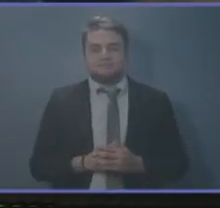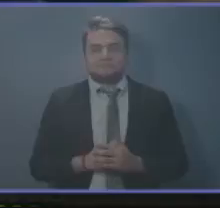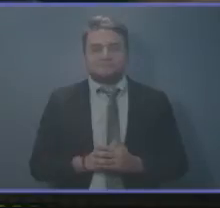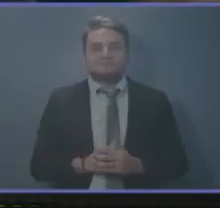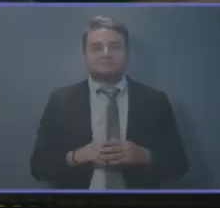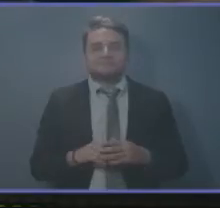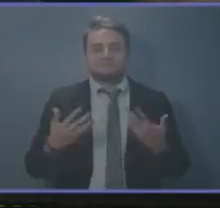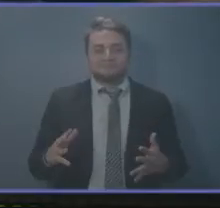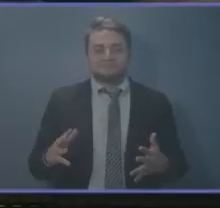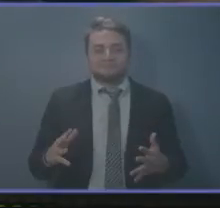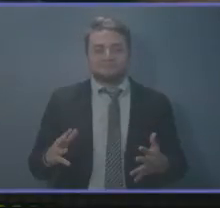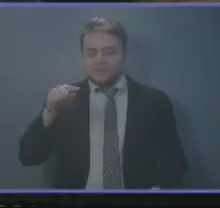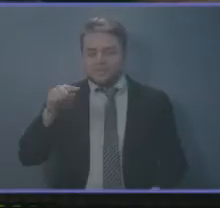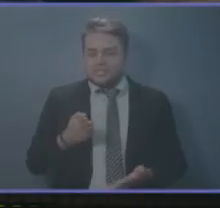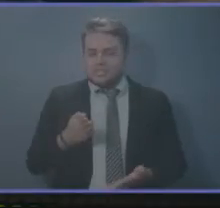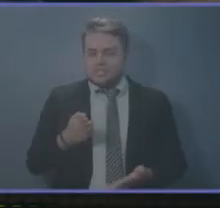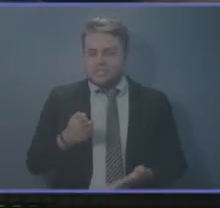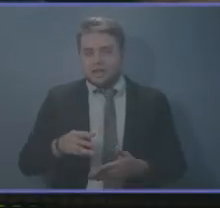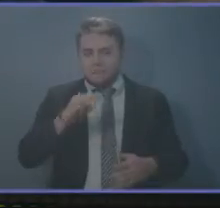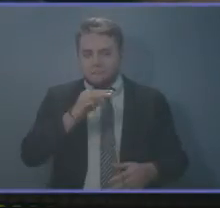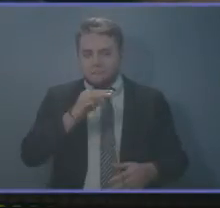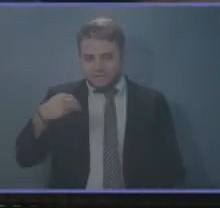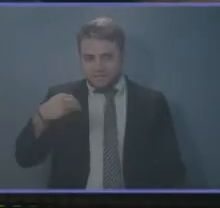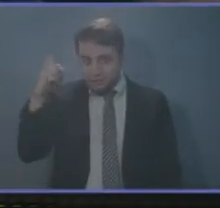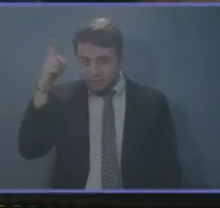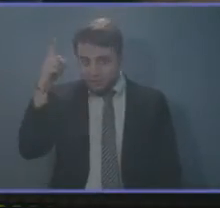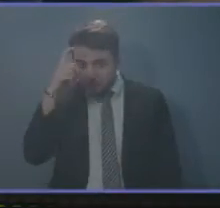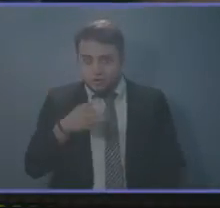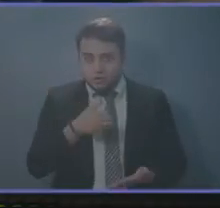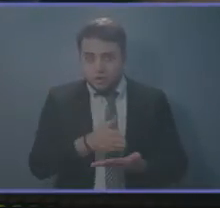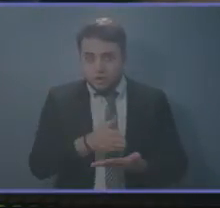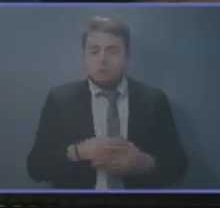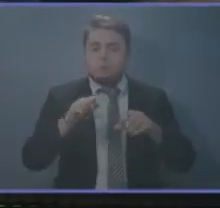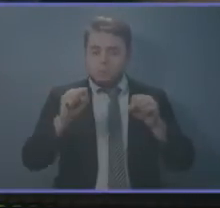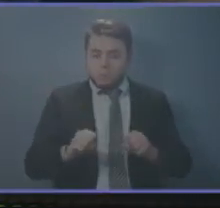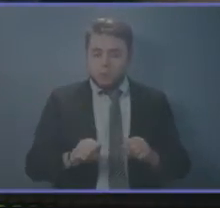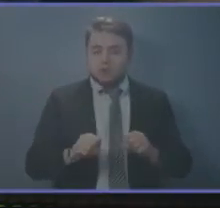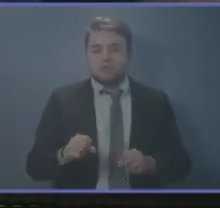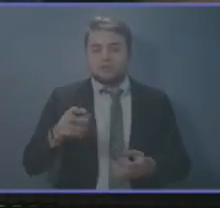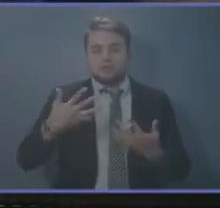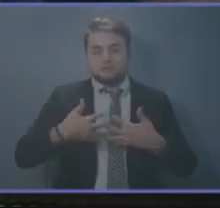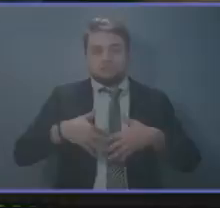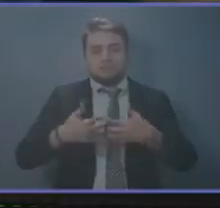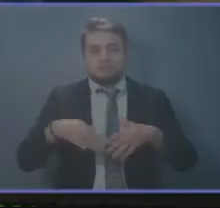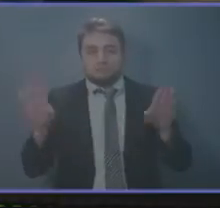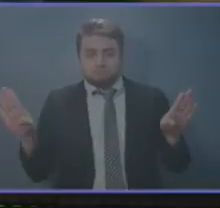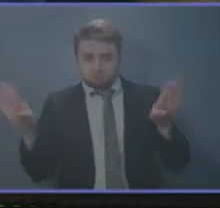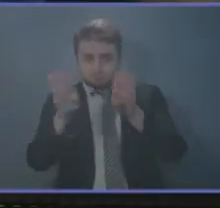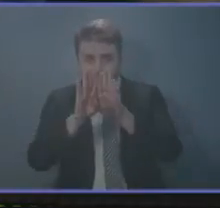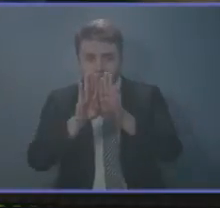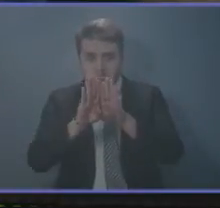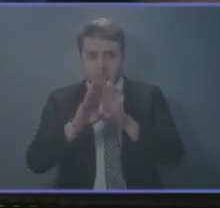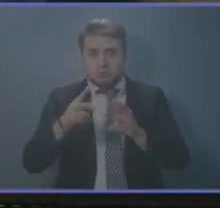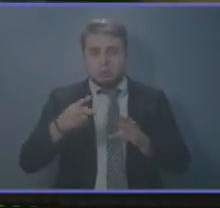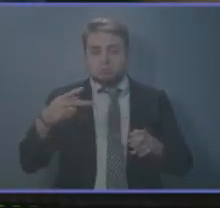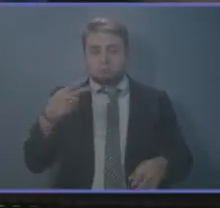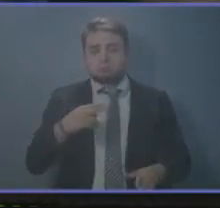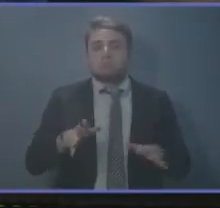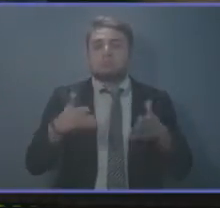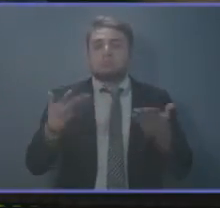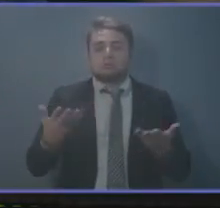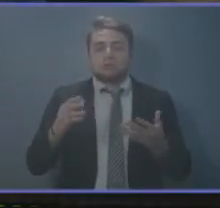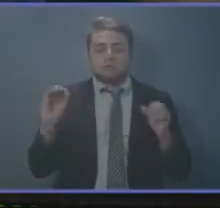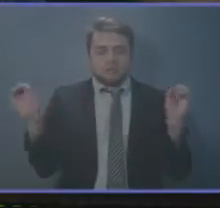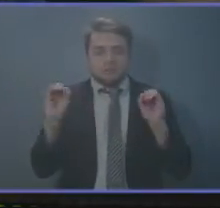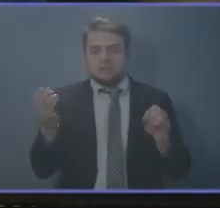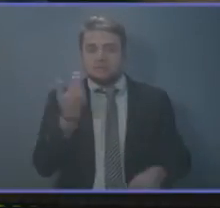Le cae el Ministerio de Trabajo y le pueden hasta cerrar la empresa. ¿Por qué no ha sucedido hasta